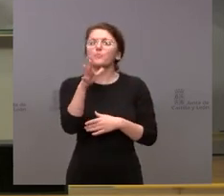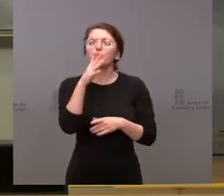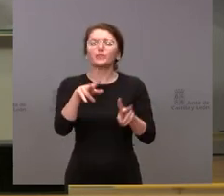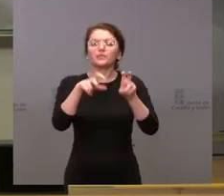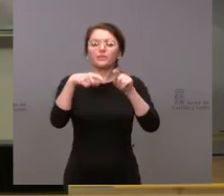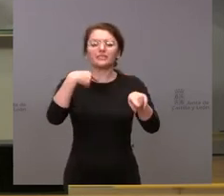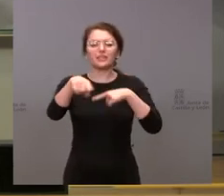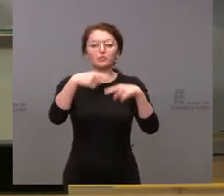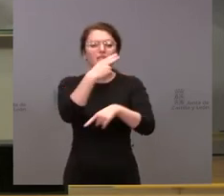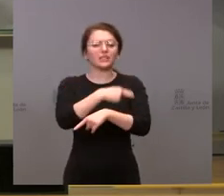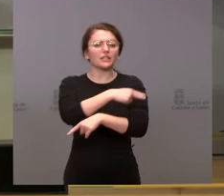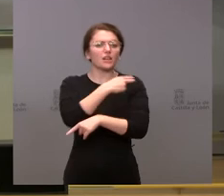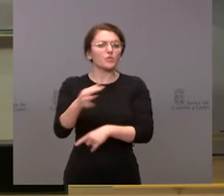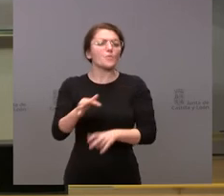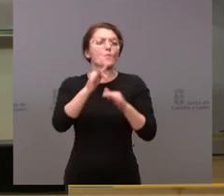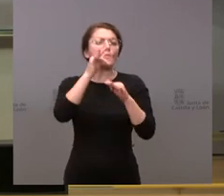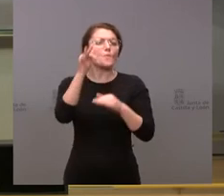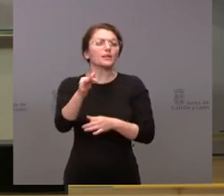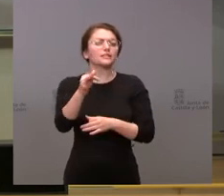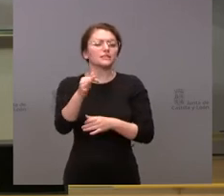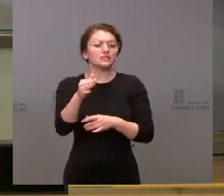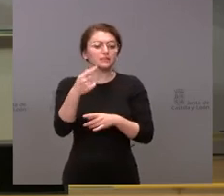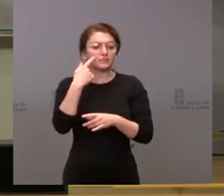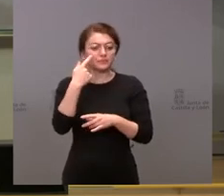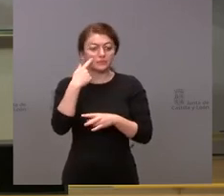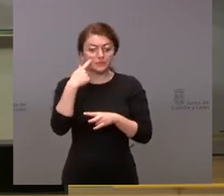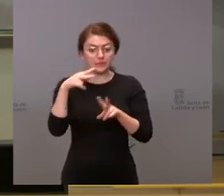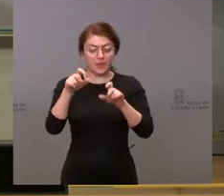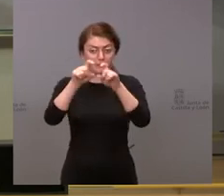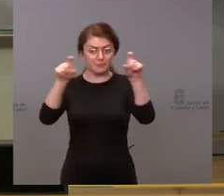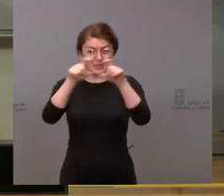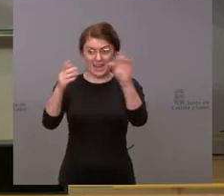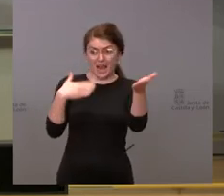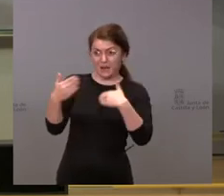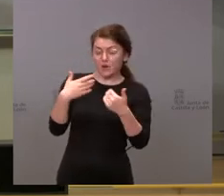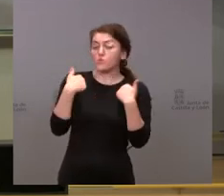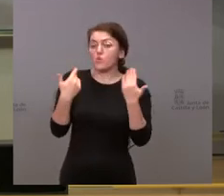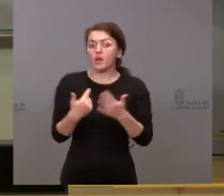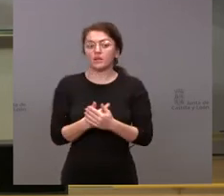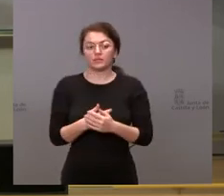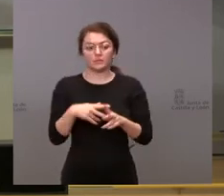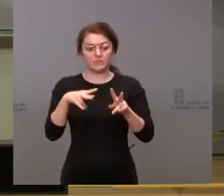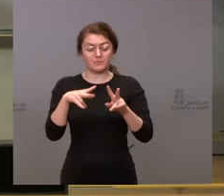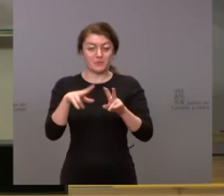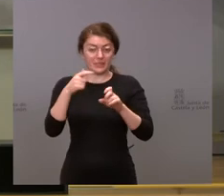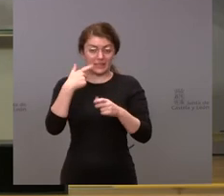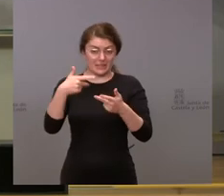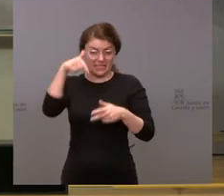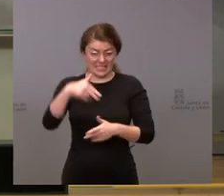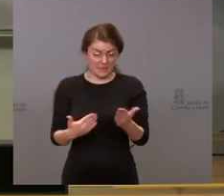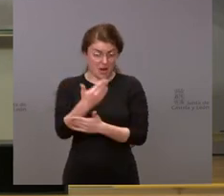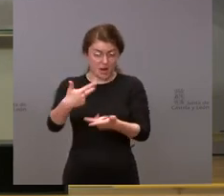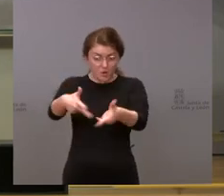qué hablaron en esta reunión con con américa y por otra parte podemos en una rueda de prensa esta mañana también ha hablado de